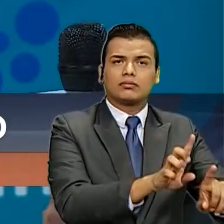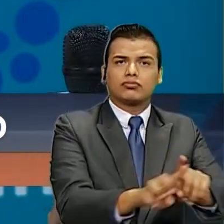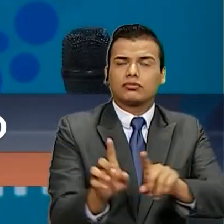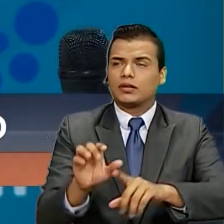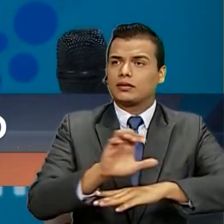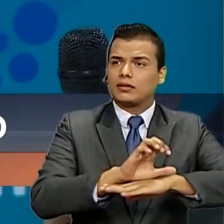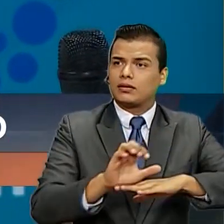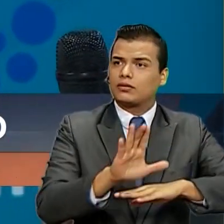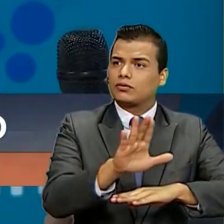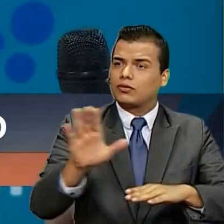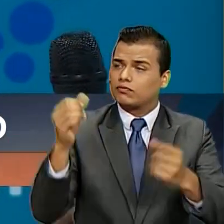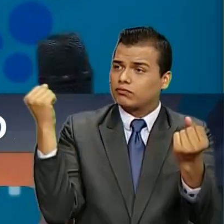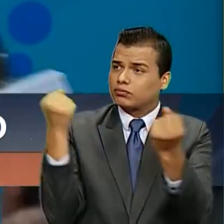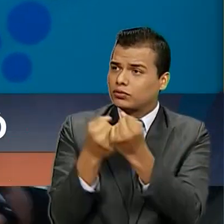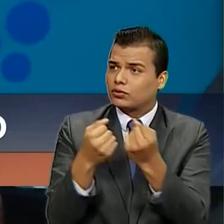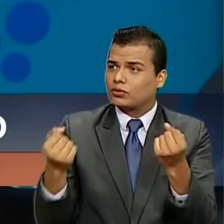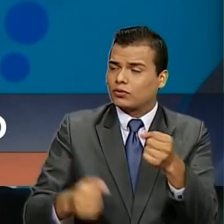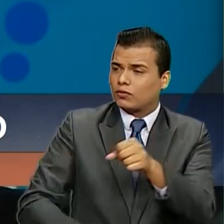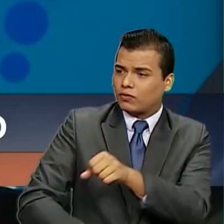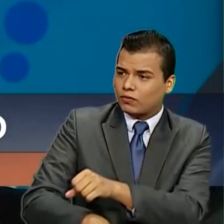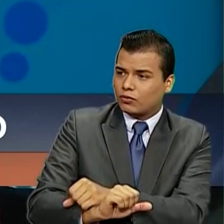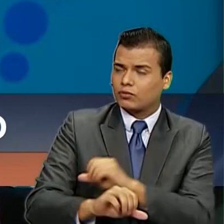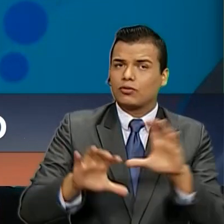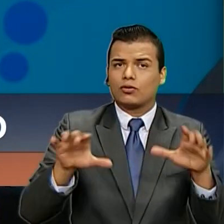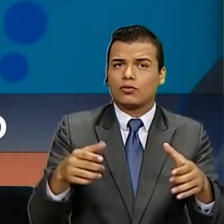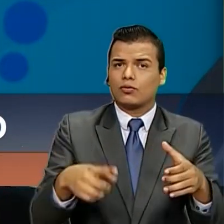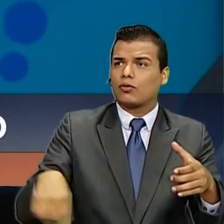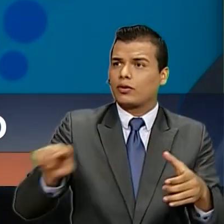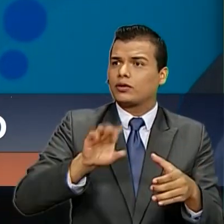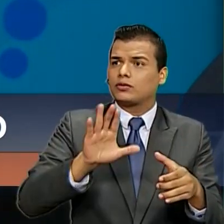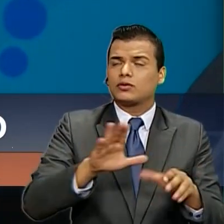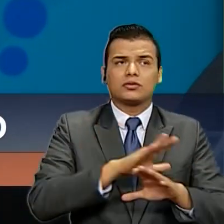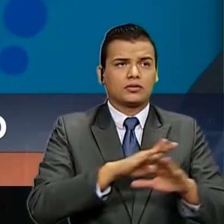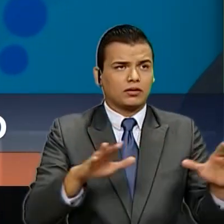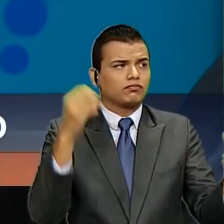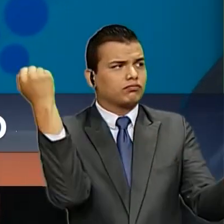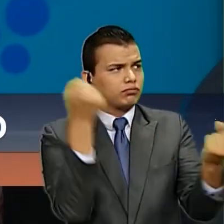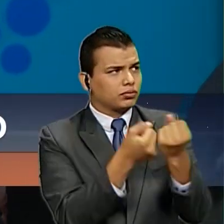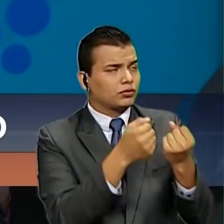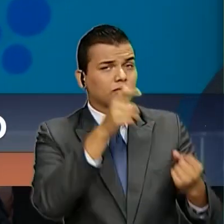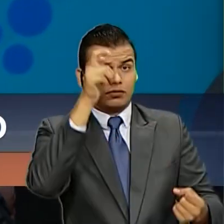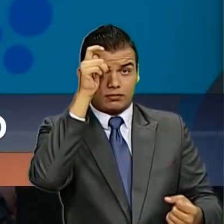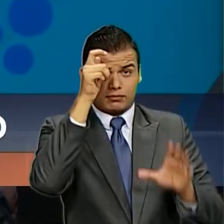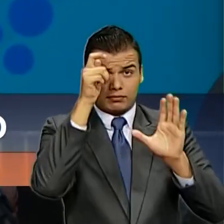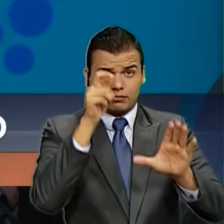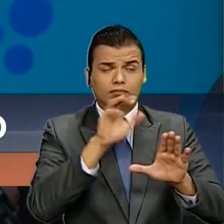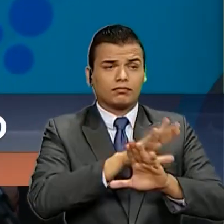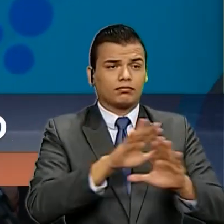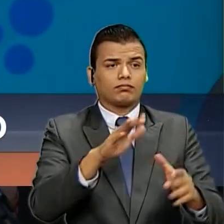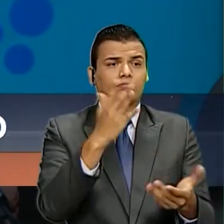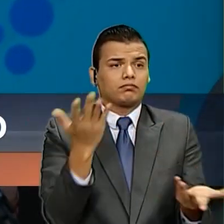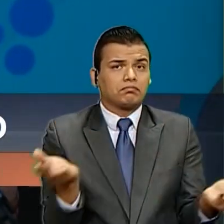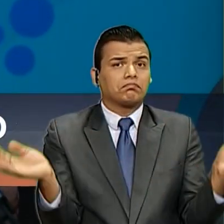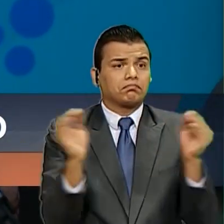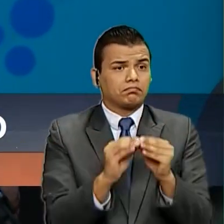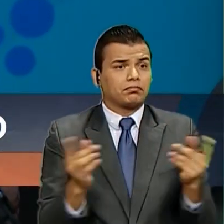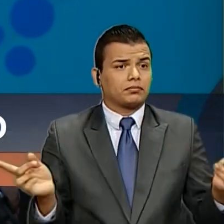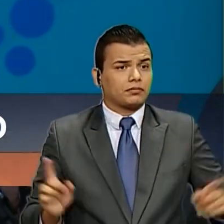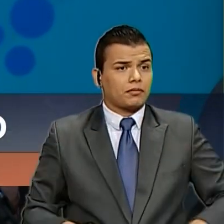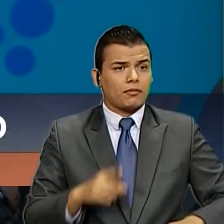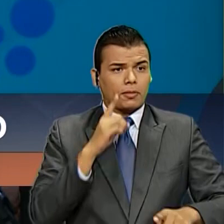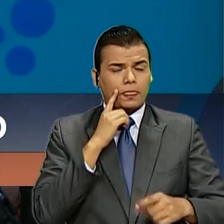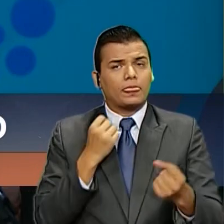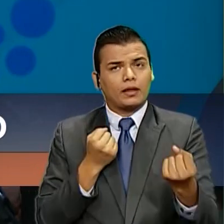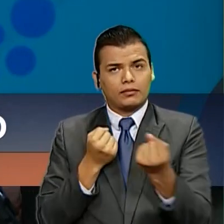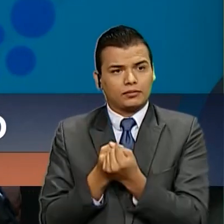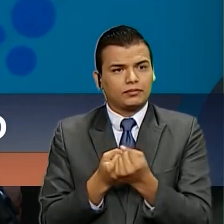entidades, ustedes están patrocinando a los equipos de fútbol. Sí, estamos con el patrocinio con el América de Cali y bueno, vamos a a ver cómo podemos